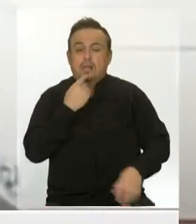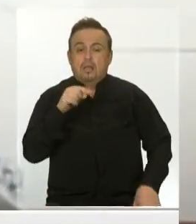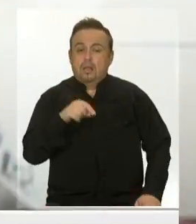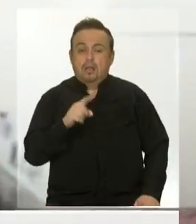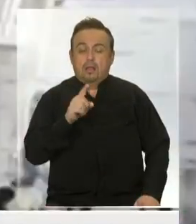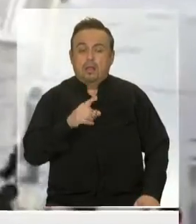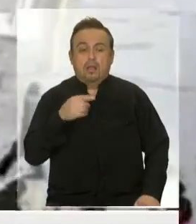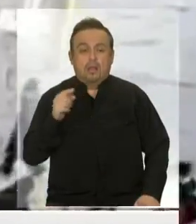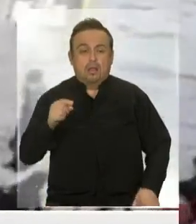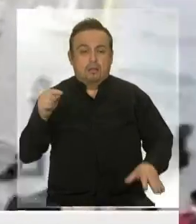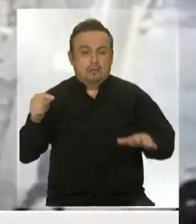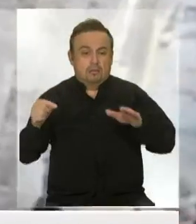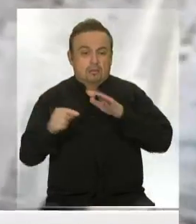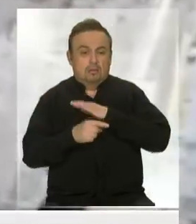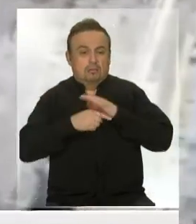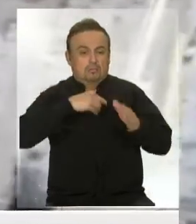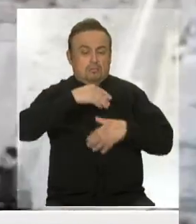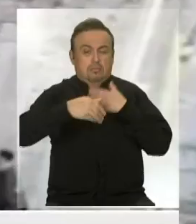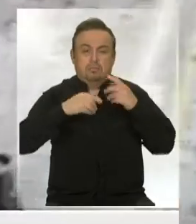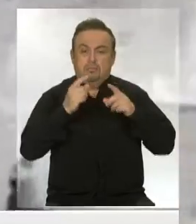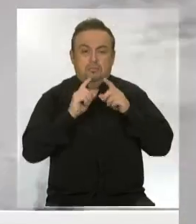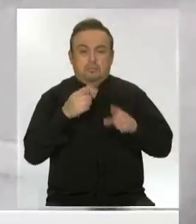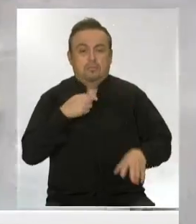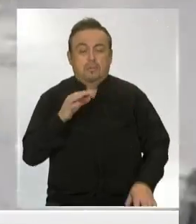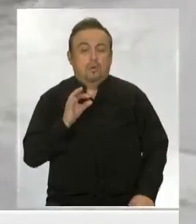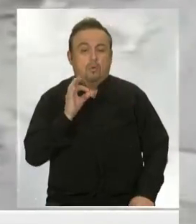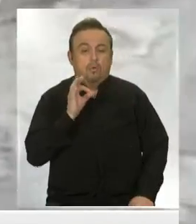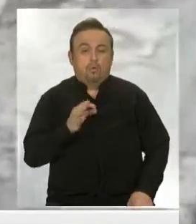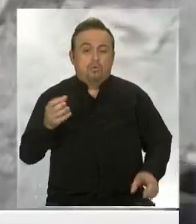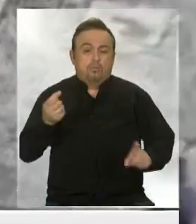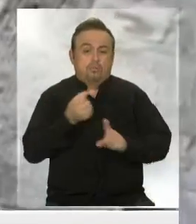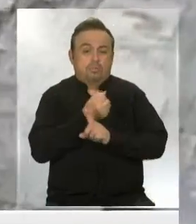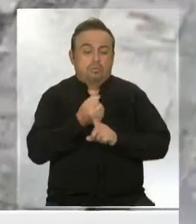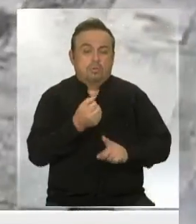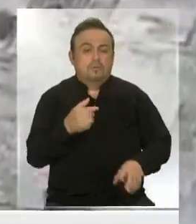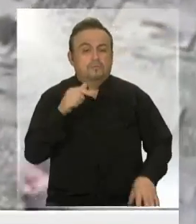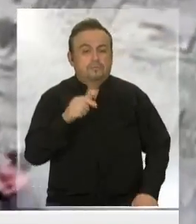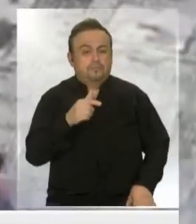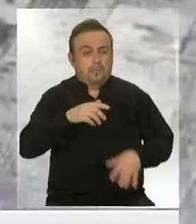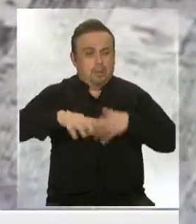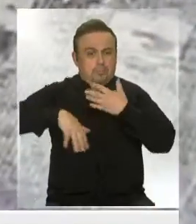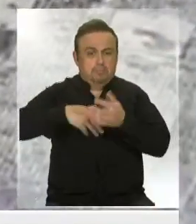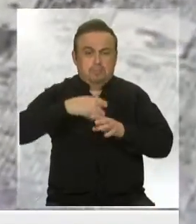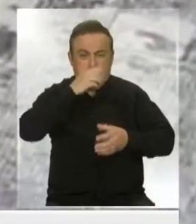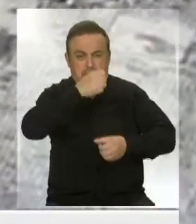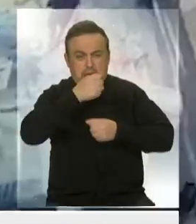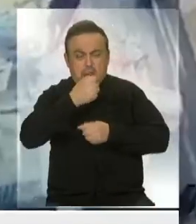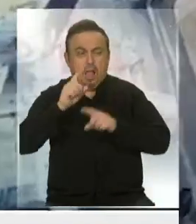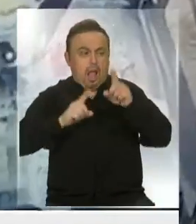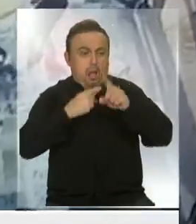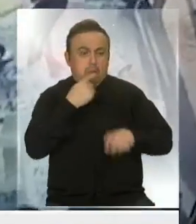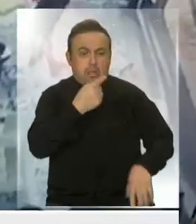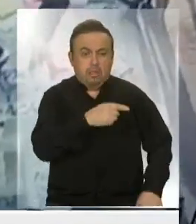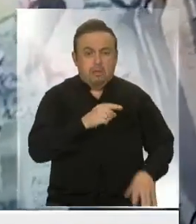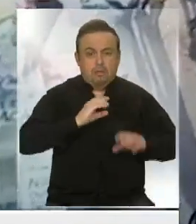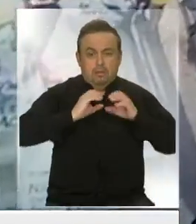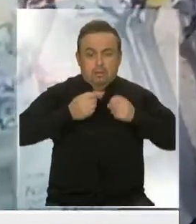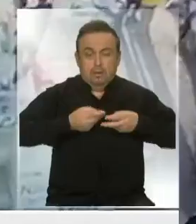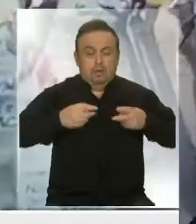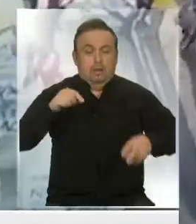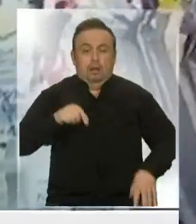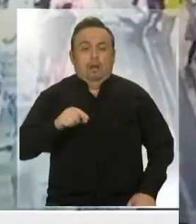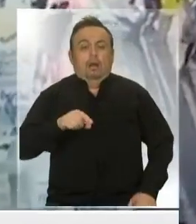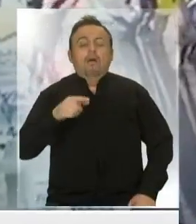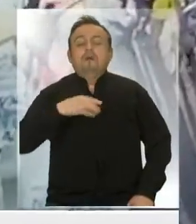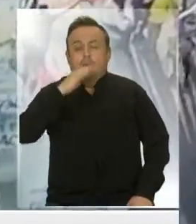de plano que haya estado infiltrado o incluso causando y provocando desórdenes, como se manifestaba en algunas redes sociales. Este